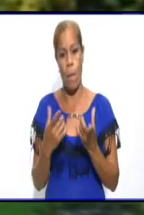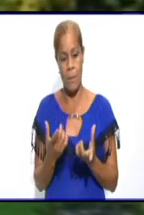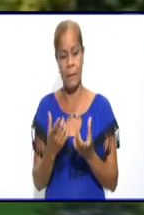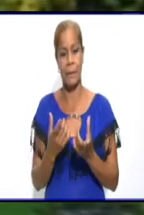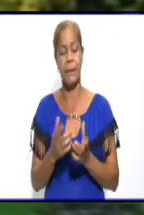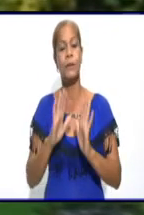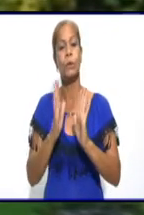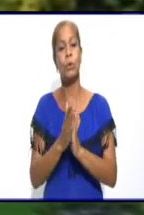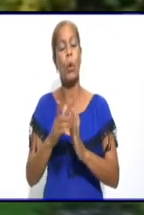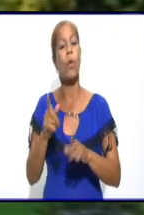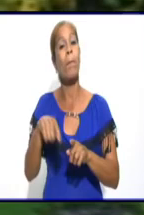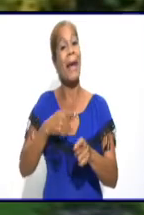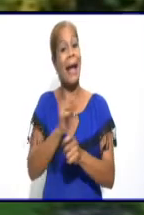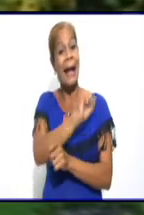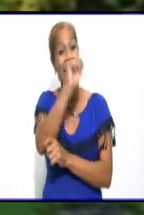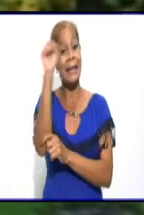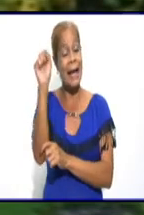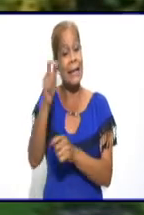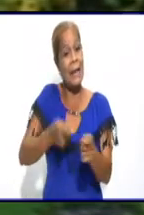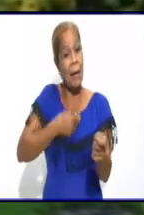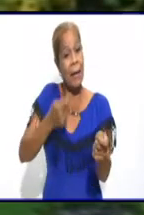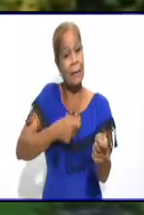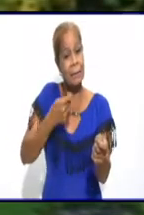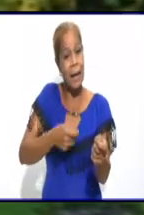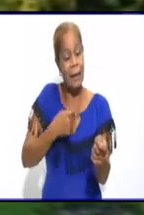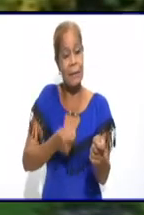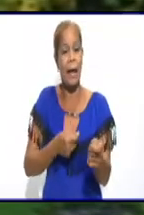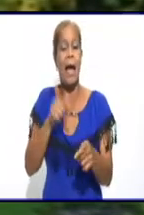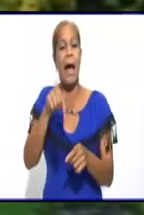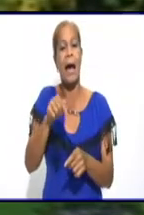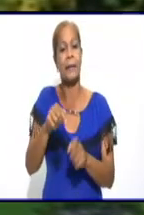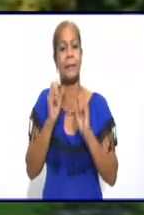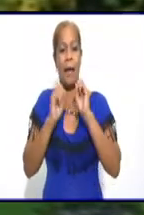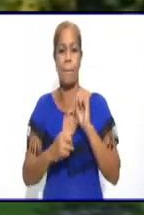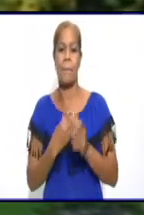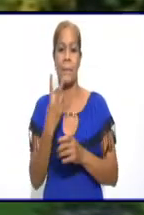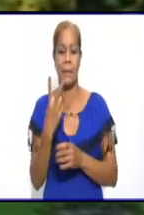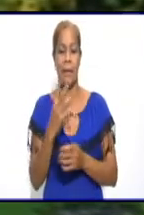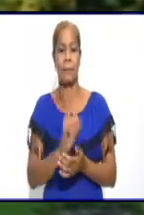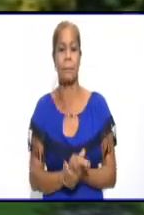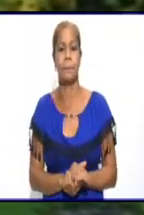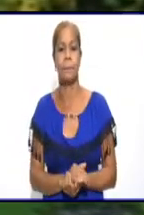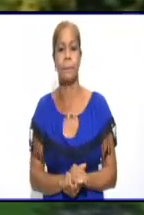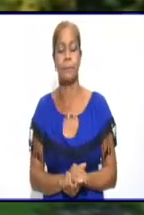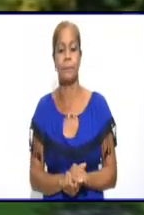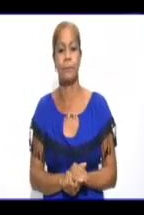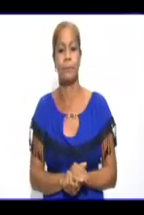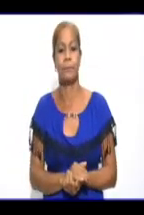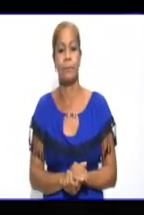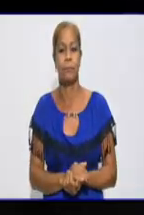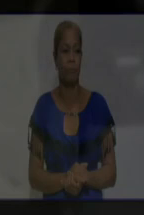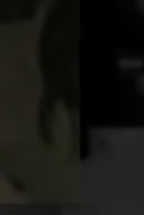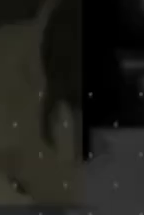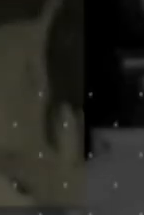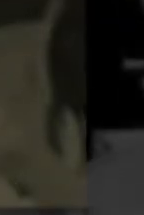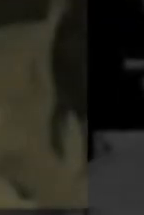en esta batalla por la vida a lakovic 19 vamos a hacer una pausa y al regreso tenemos más